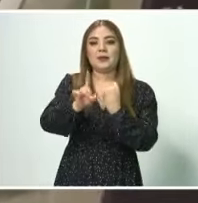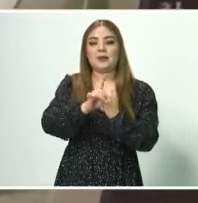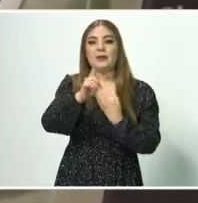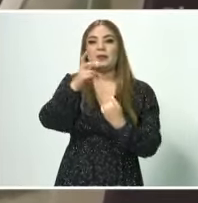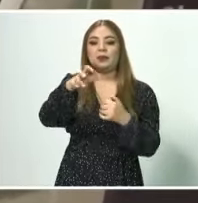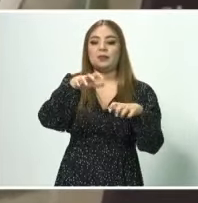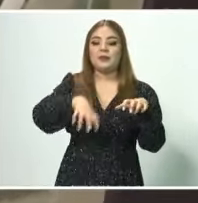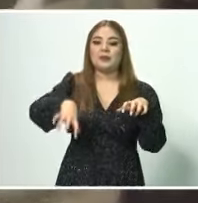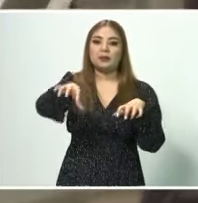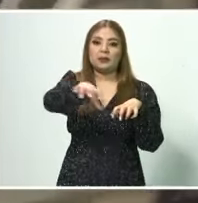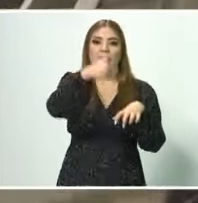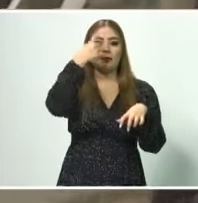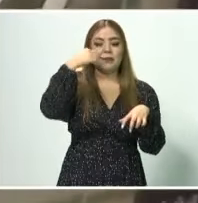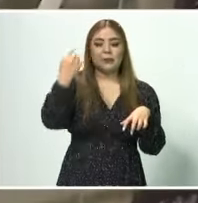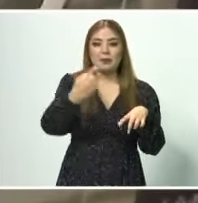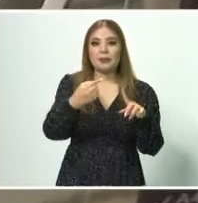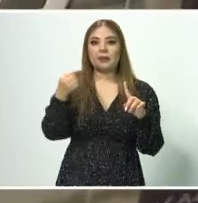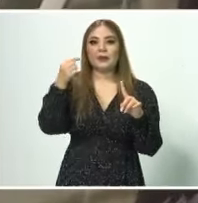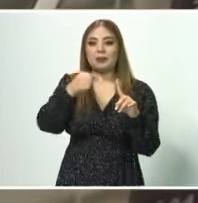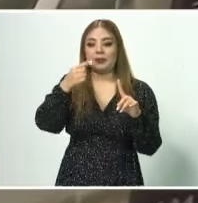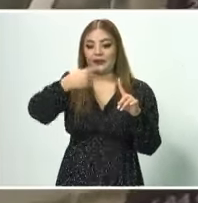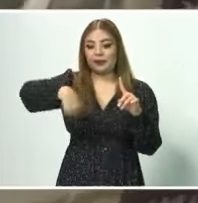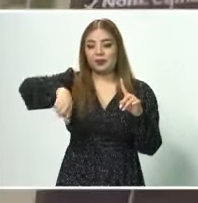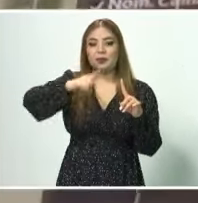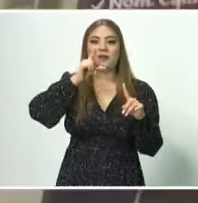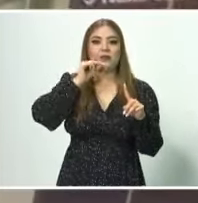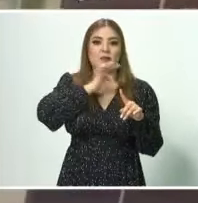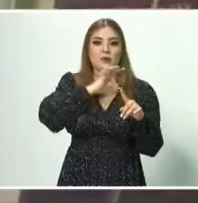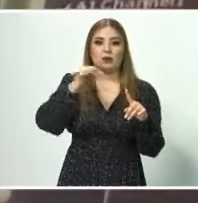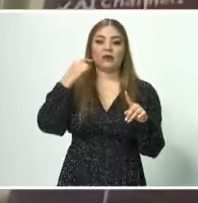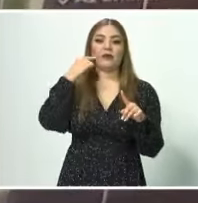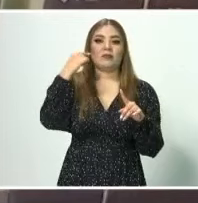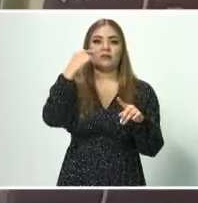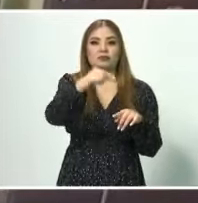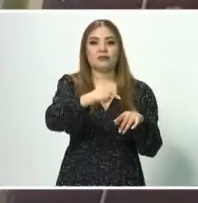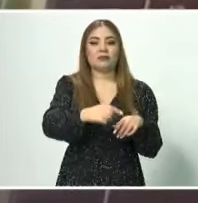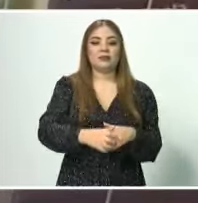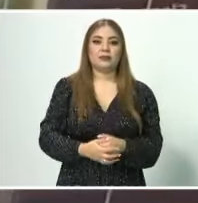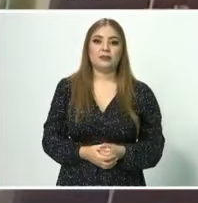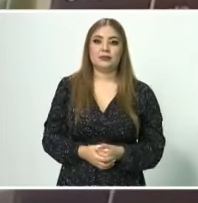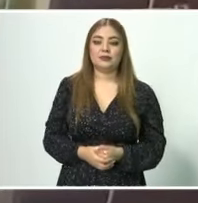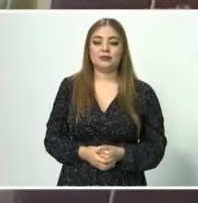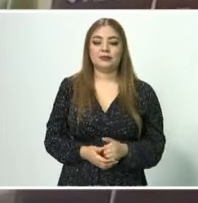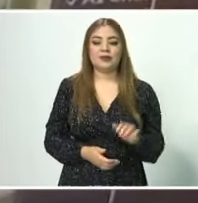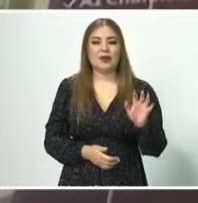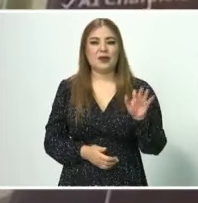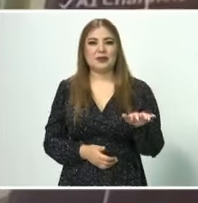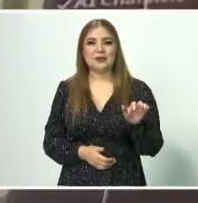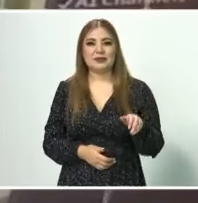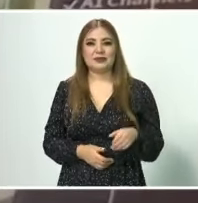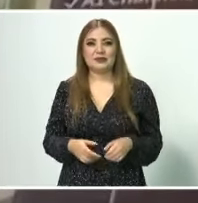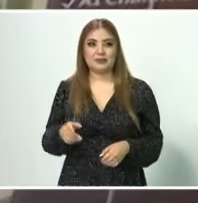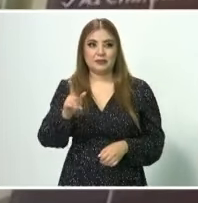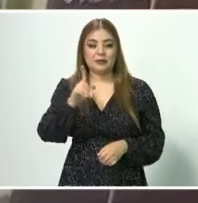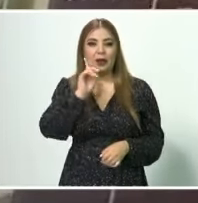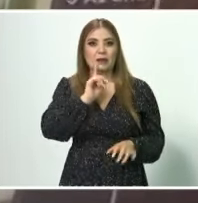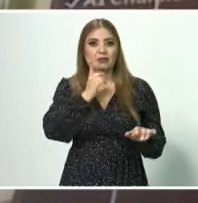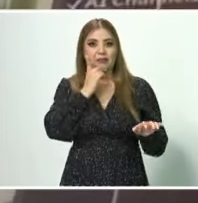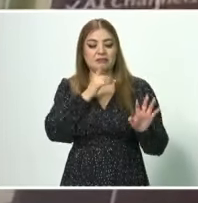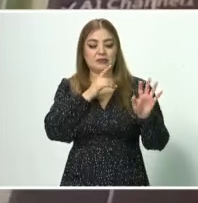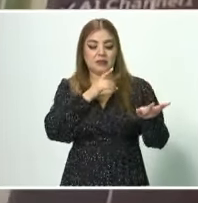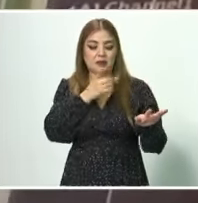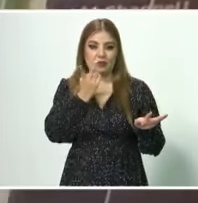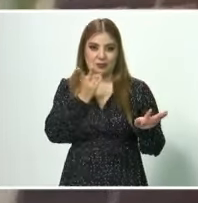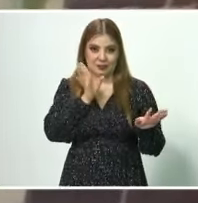de Colonia para que bueno pues la autoridad pueda actuar en consecuencia Valeria Oye Kirk bueno dos